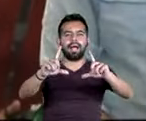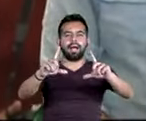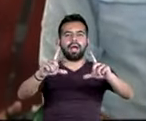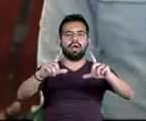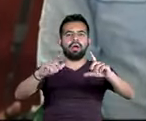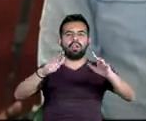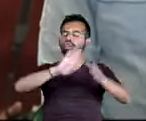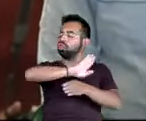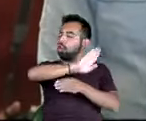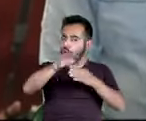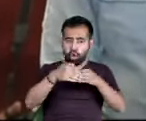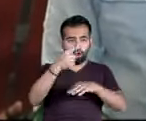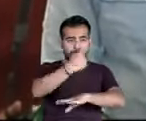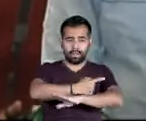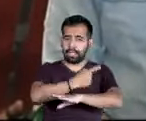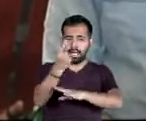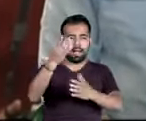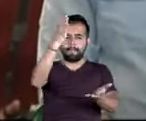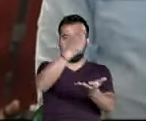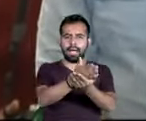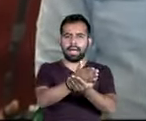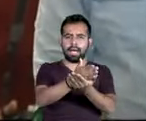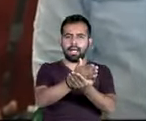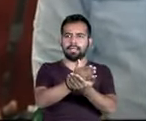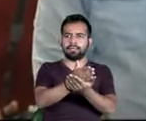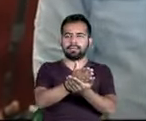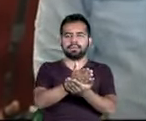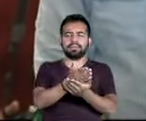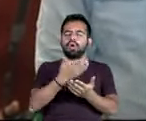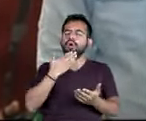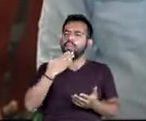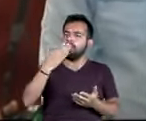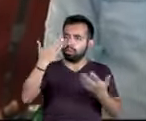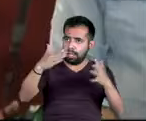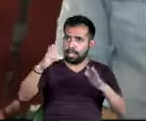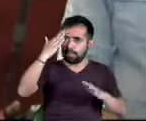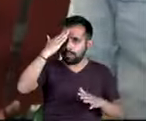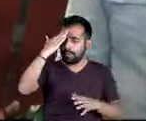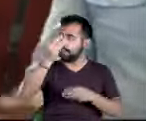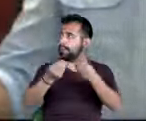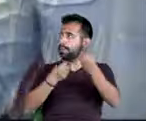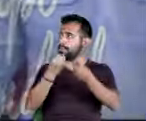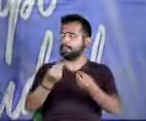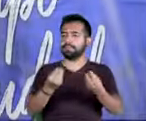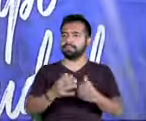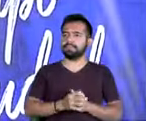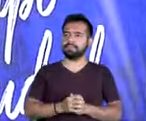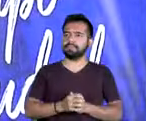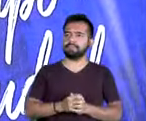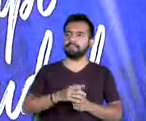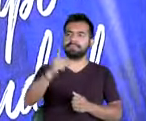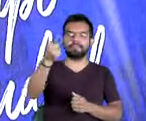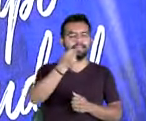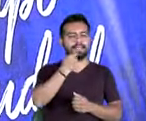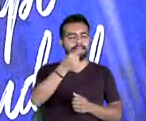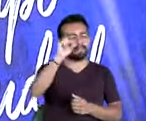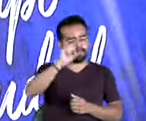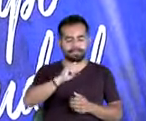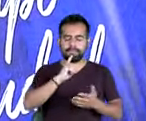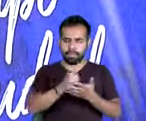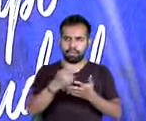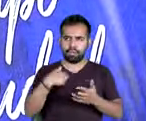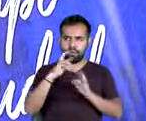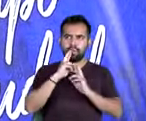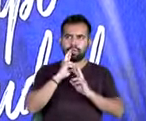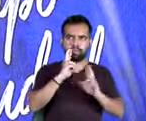día. ¿Ya tomó una decisión sobre esto? ¿Todavía está en análisis? ¿Y si se va a concretar? Voy con la segunda, que es,